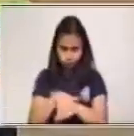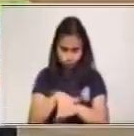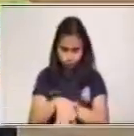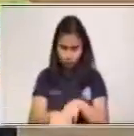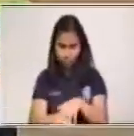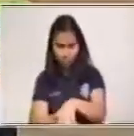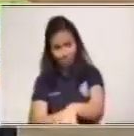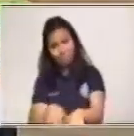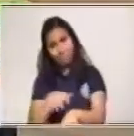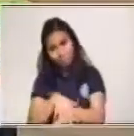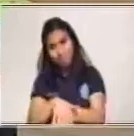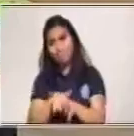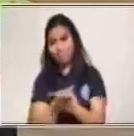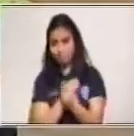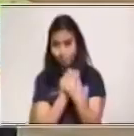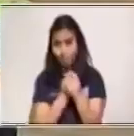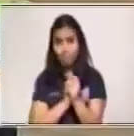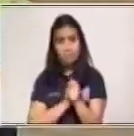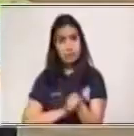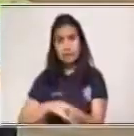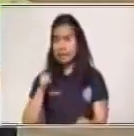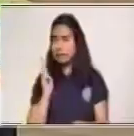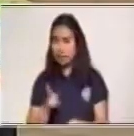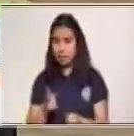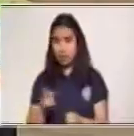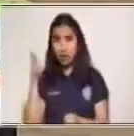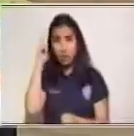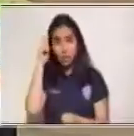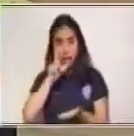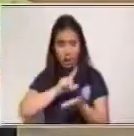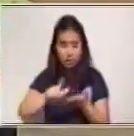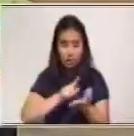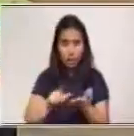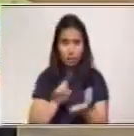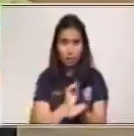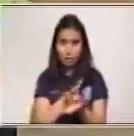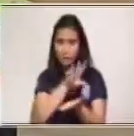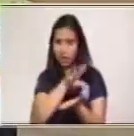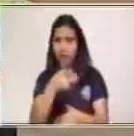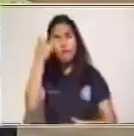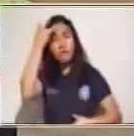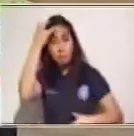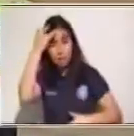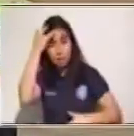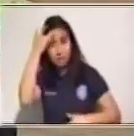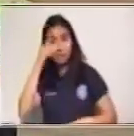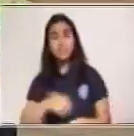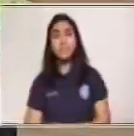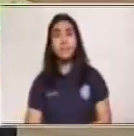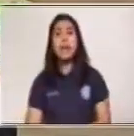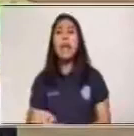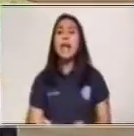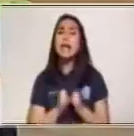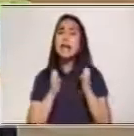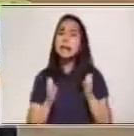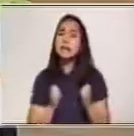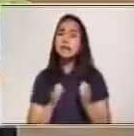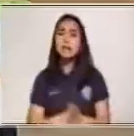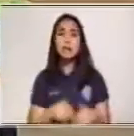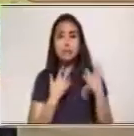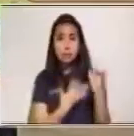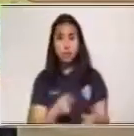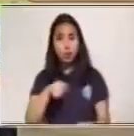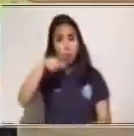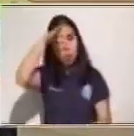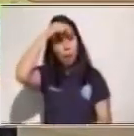en cada momento. Recuerda que esto mata todo el virus. Espero que hayas aprendido sobre el tema de hoy y que te haya quedado